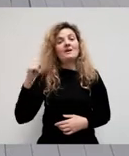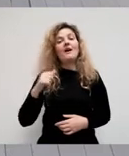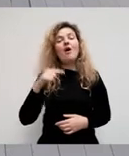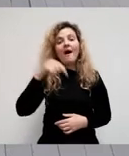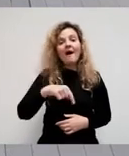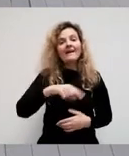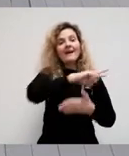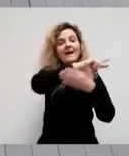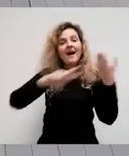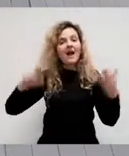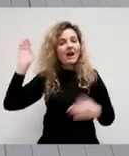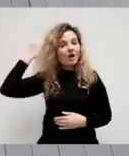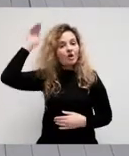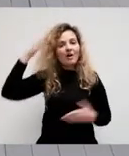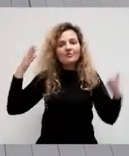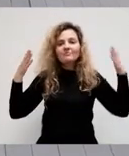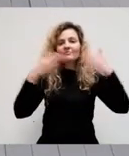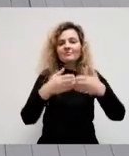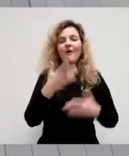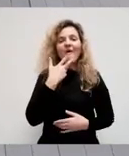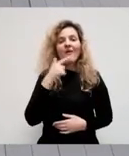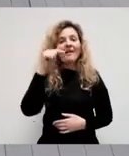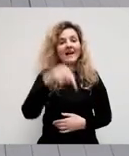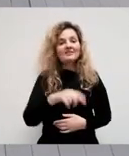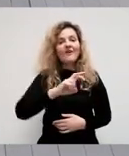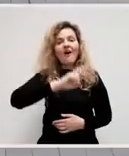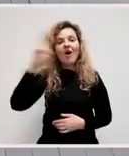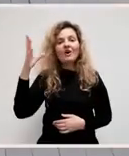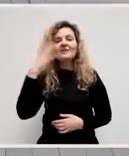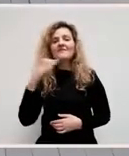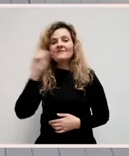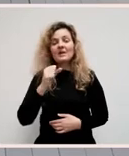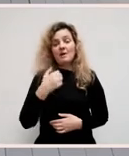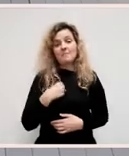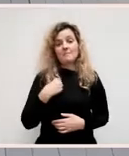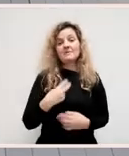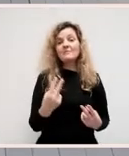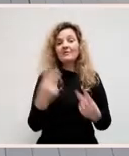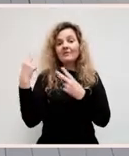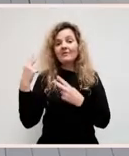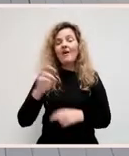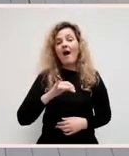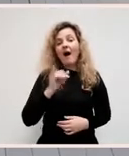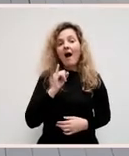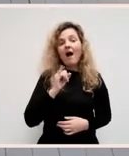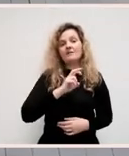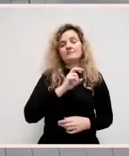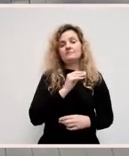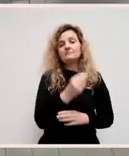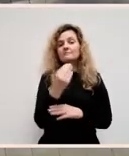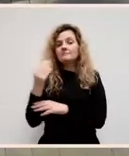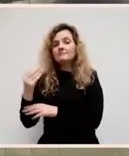concretamente esta zona dedicado a un mundo galaico romano para conocer estas y otras maravillas pisadas de bosque por álava también